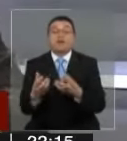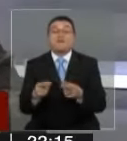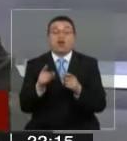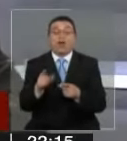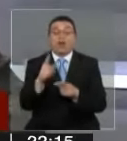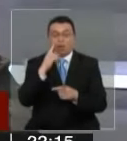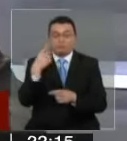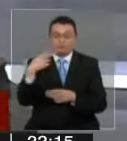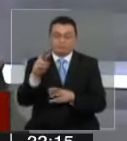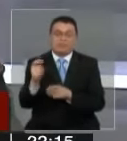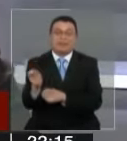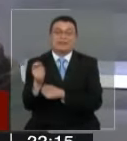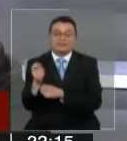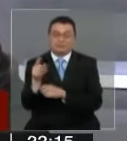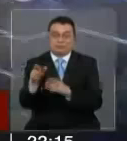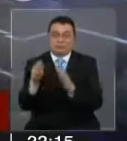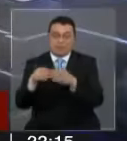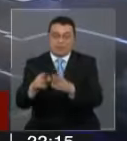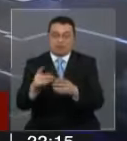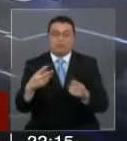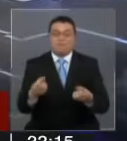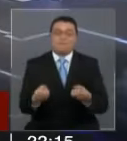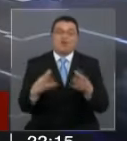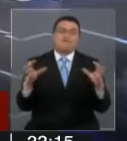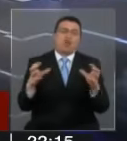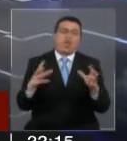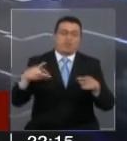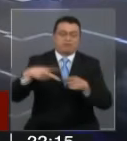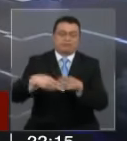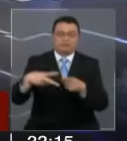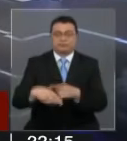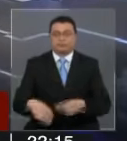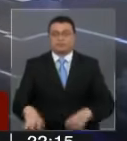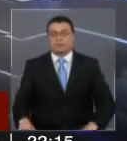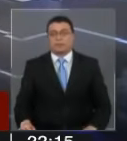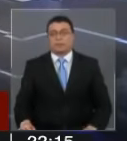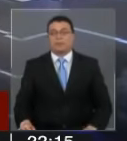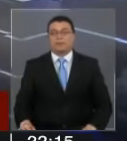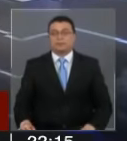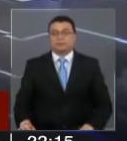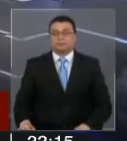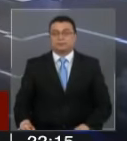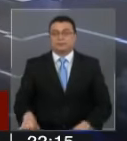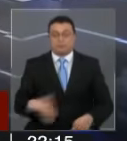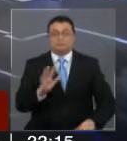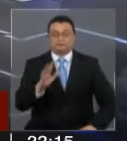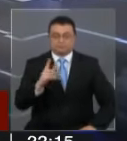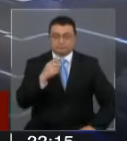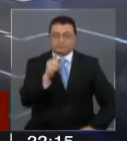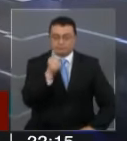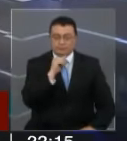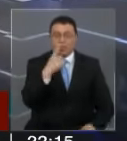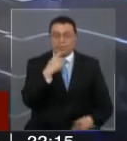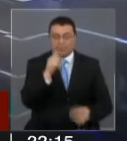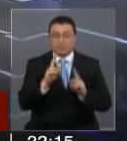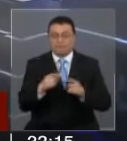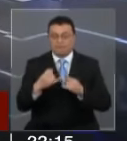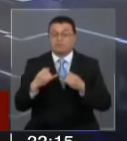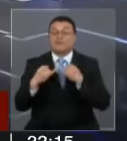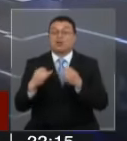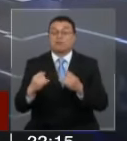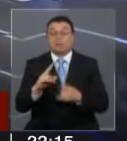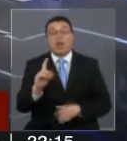chilotes por su forma violenta de protestar. Alberto. Parto por decir que hay que informar a todo